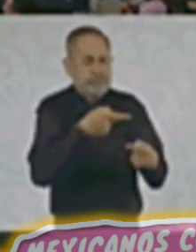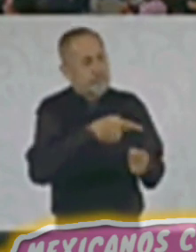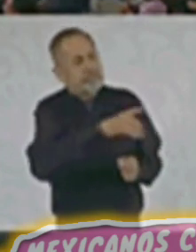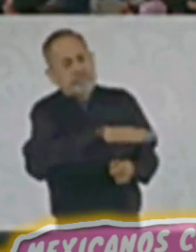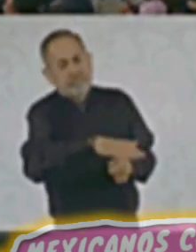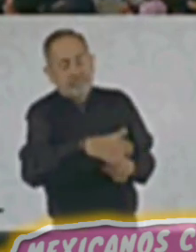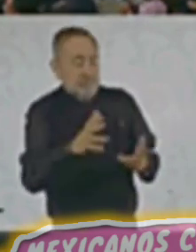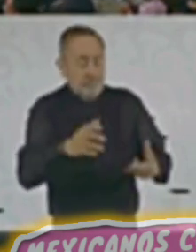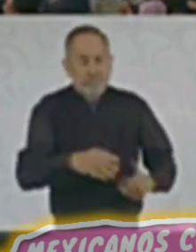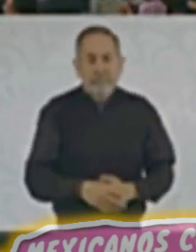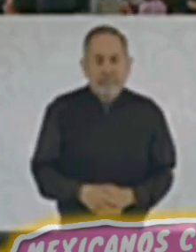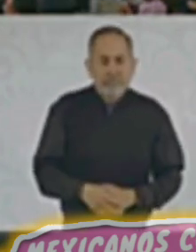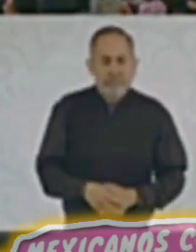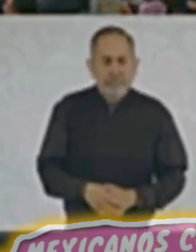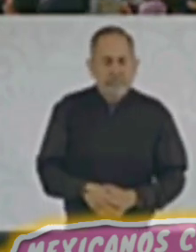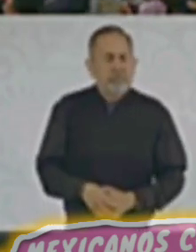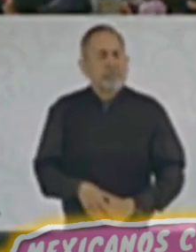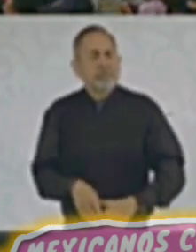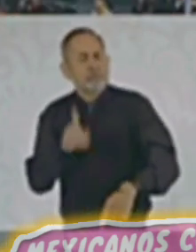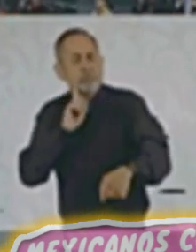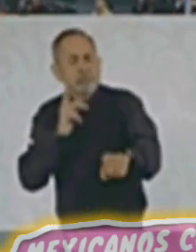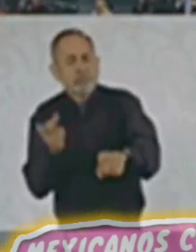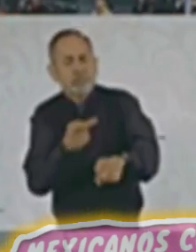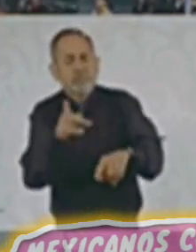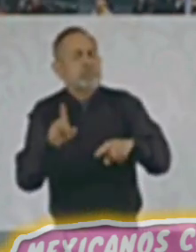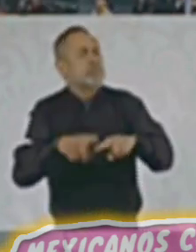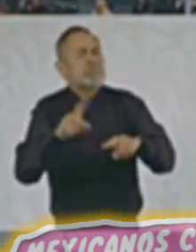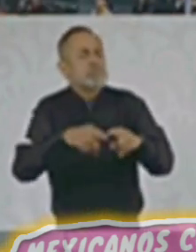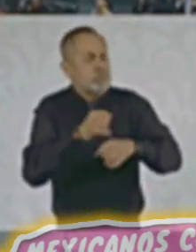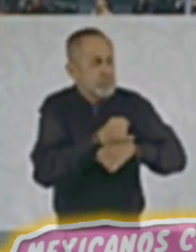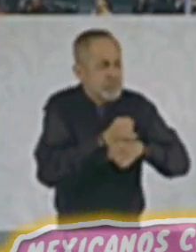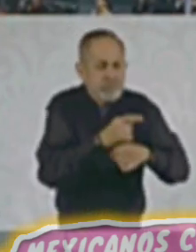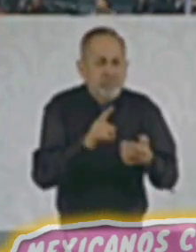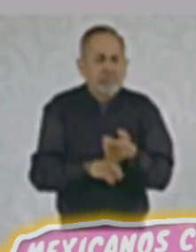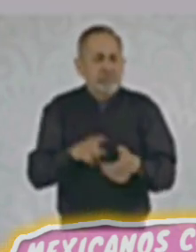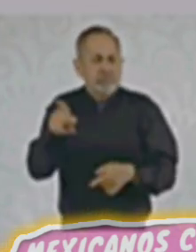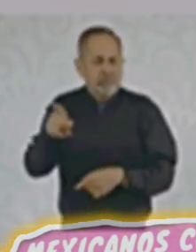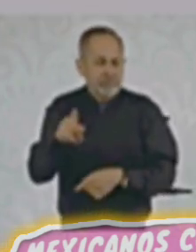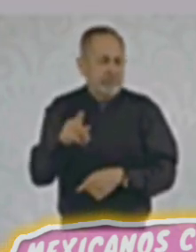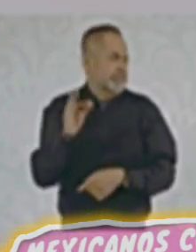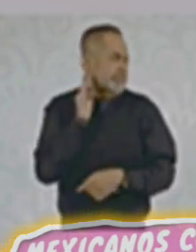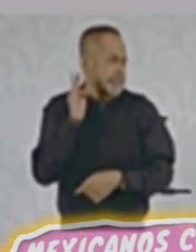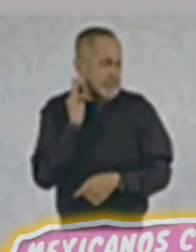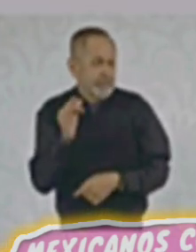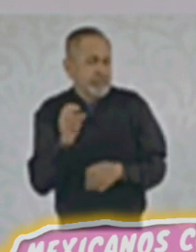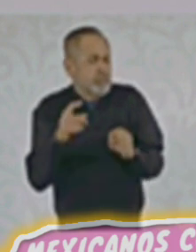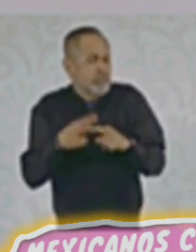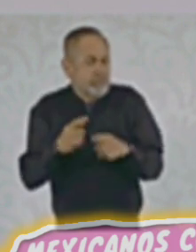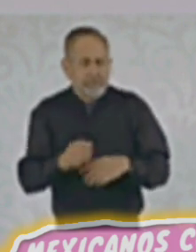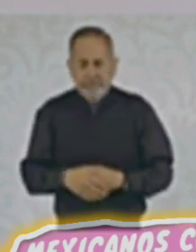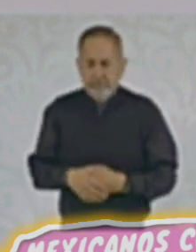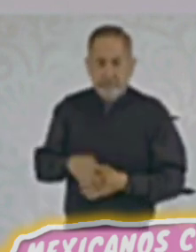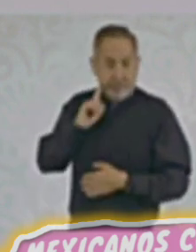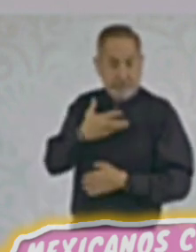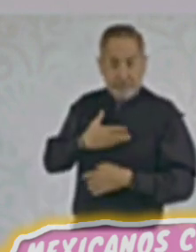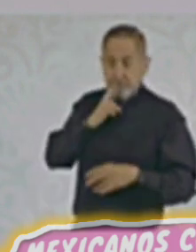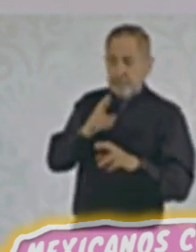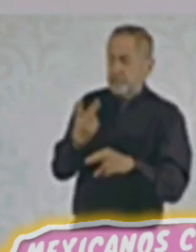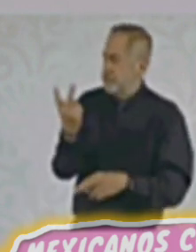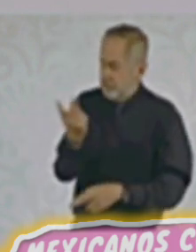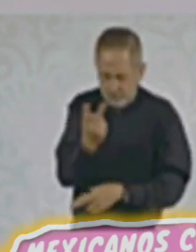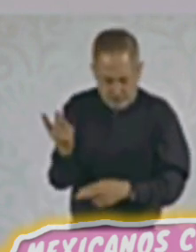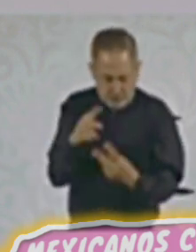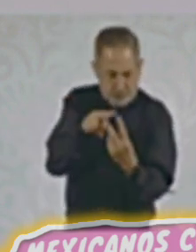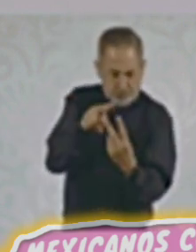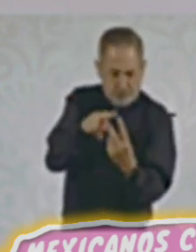autoridad lo investiga? ¿Lo atrae la Fiscalía? Son las dos, tanto dentro de las propias fuerzas, dentro